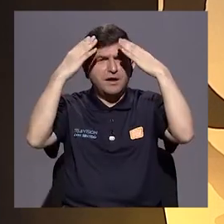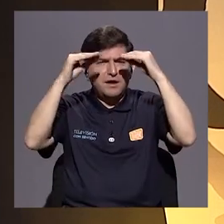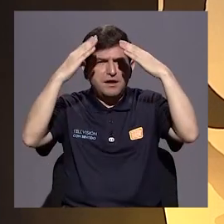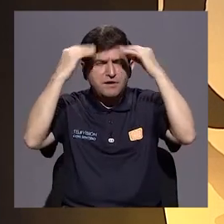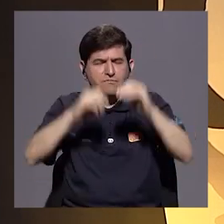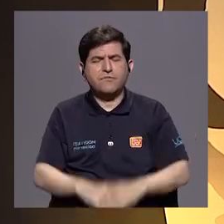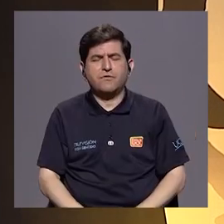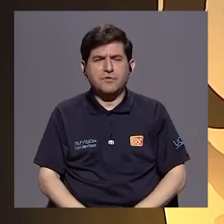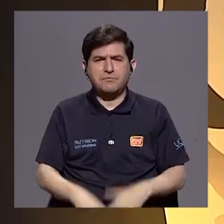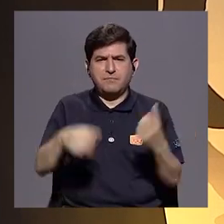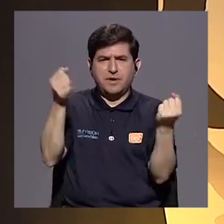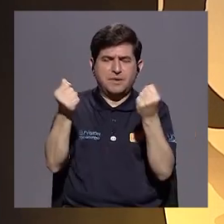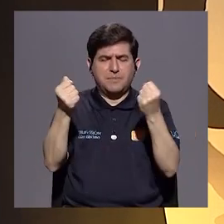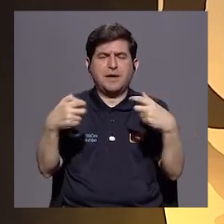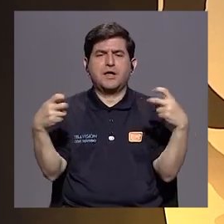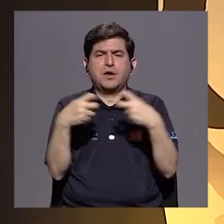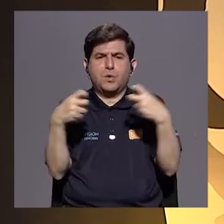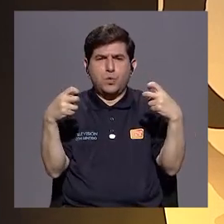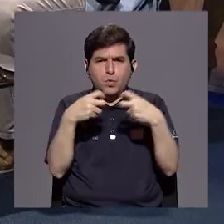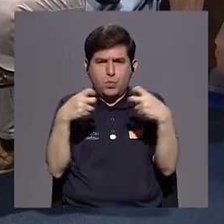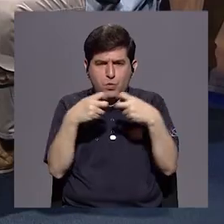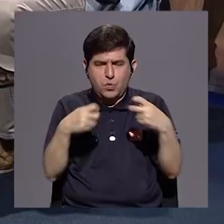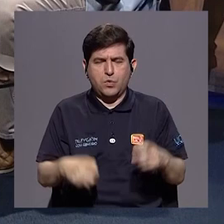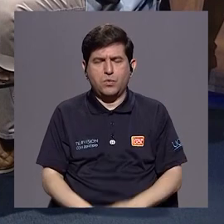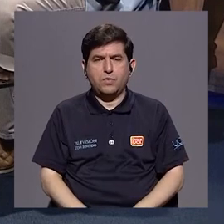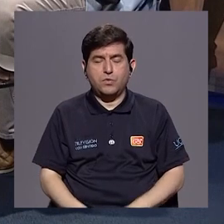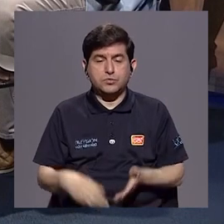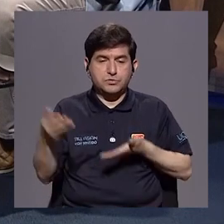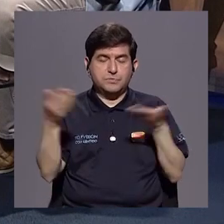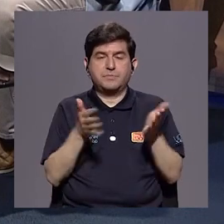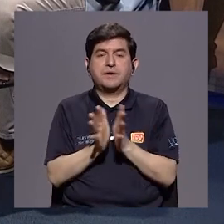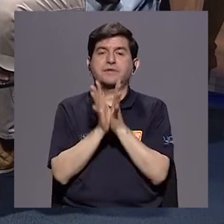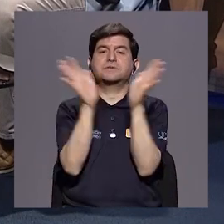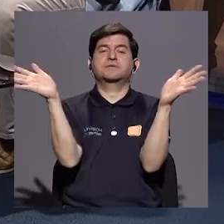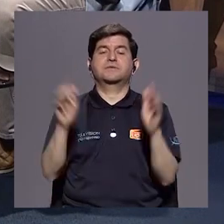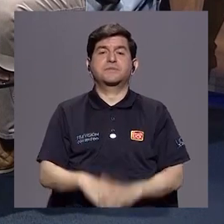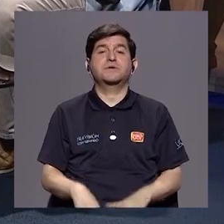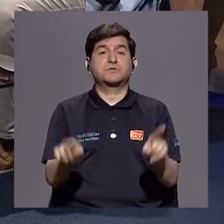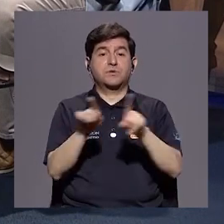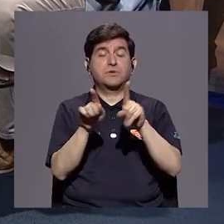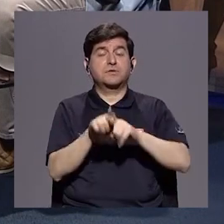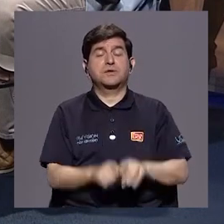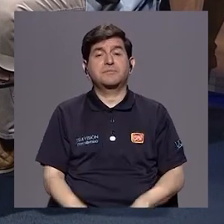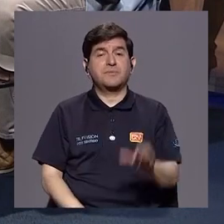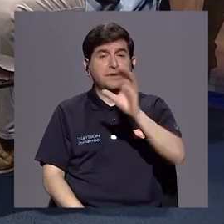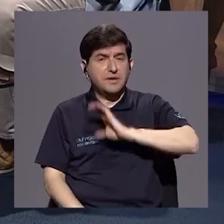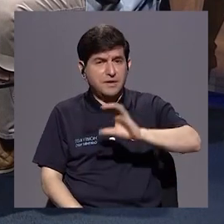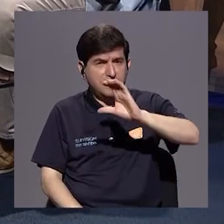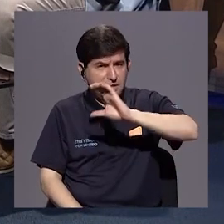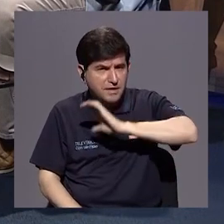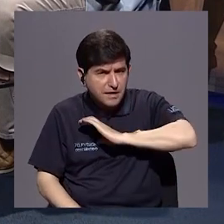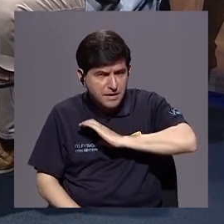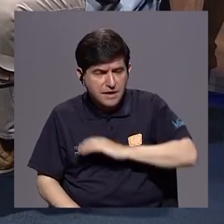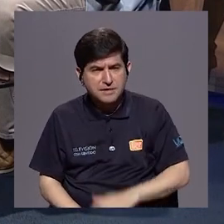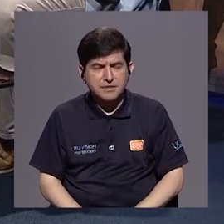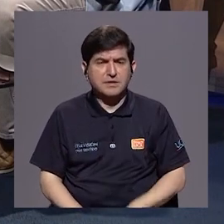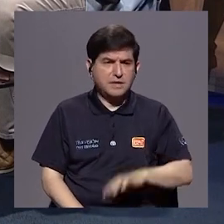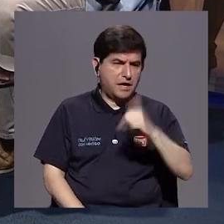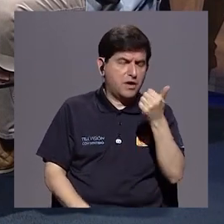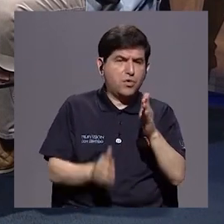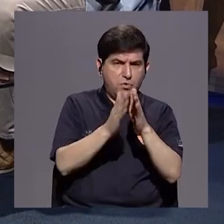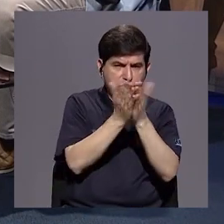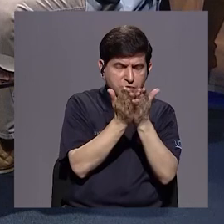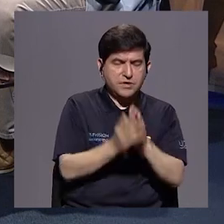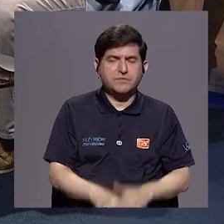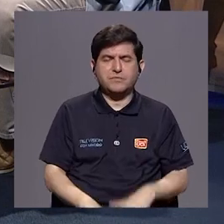informe sobre vehículos eléctricos en servicio público y también sobre aspectos y otras otro libro que